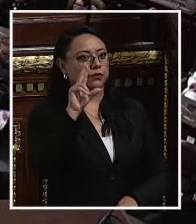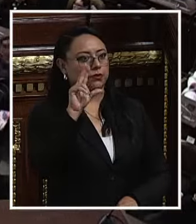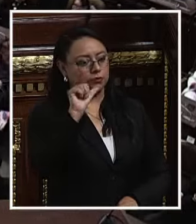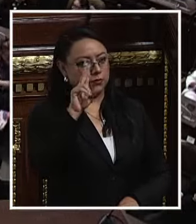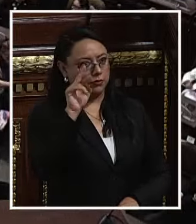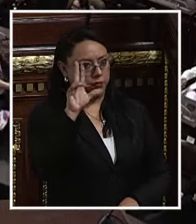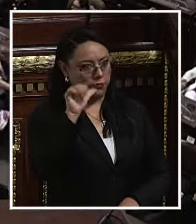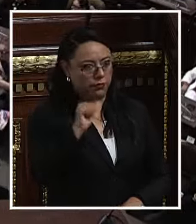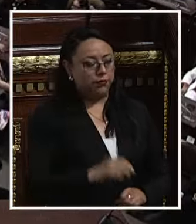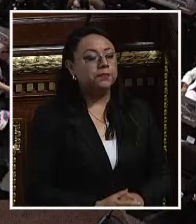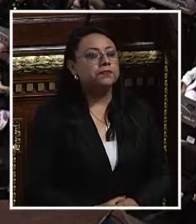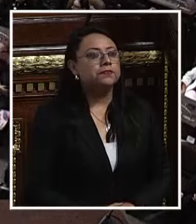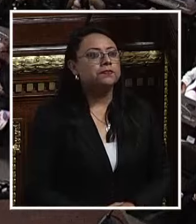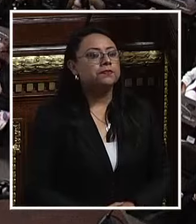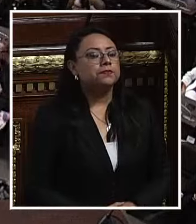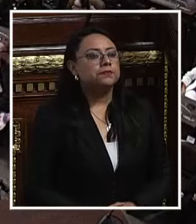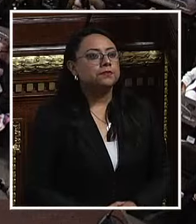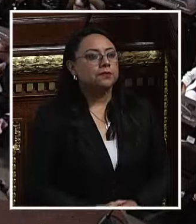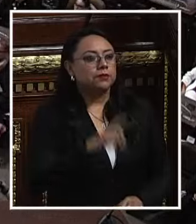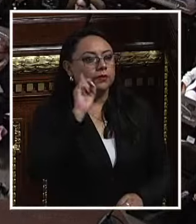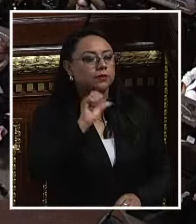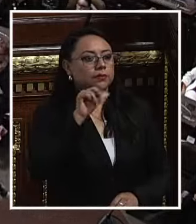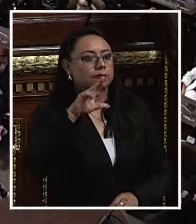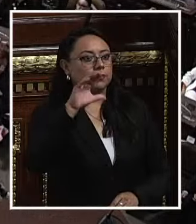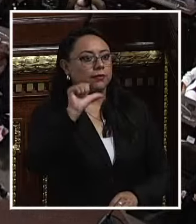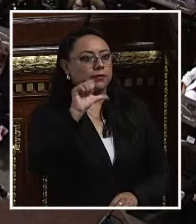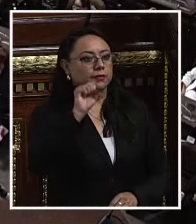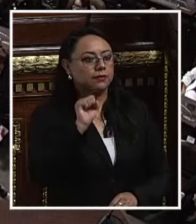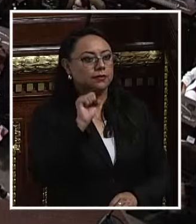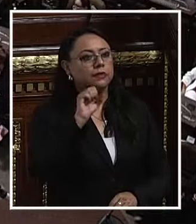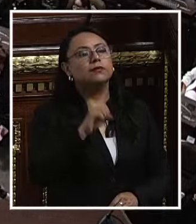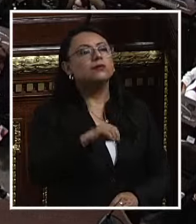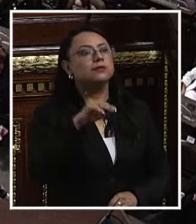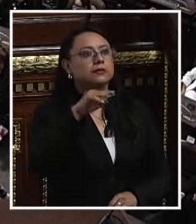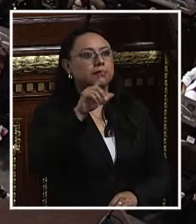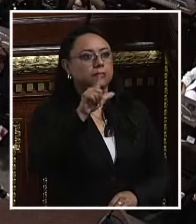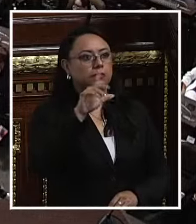Arias Contreras, Nora del Carmen Bárbara.